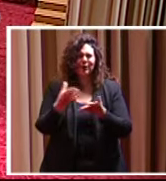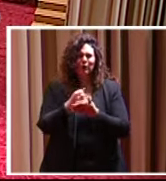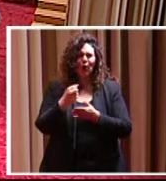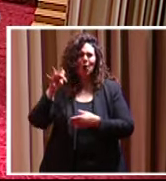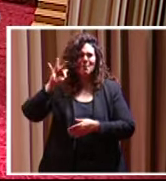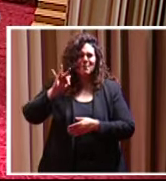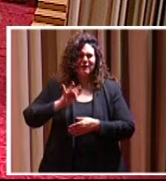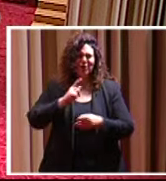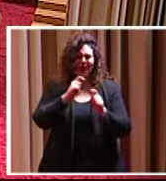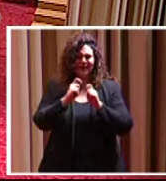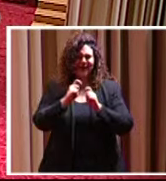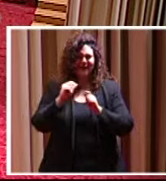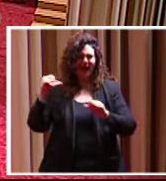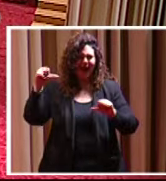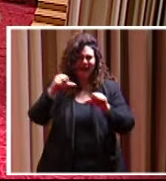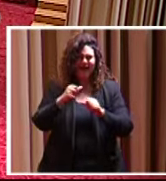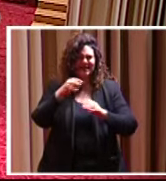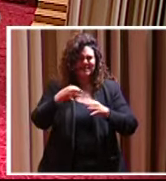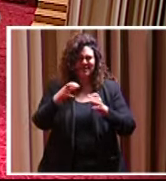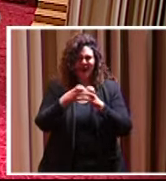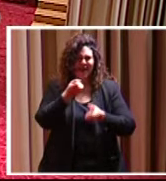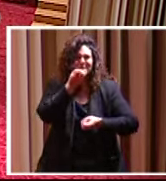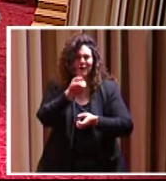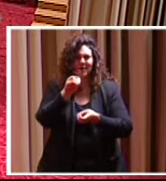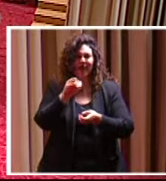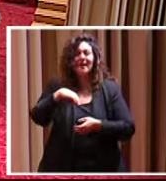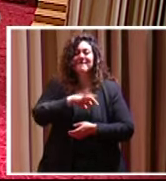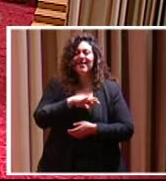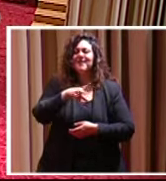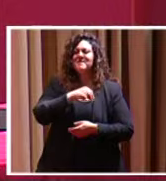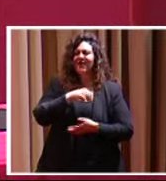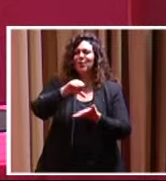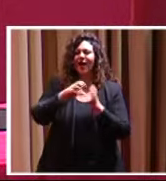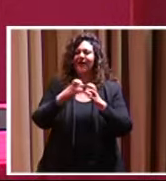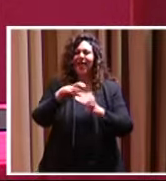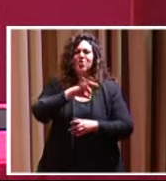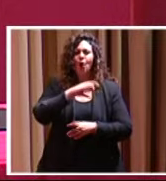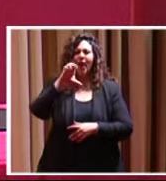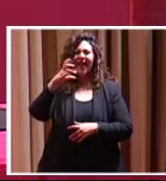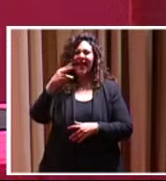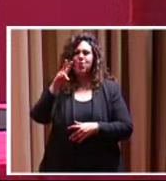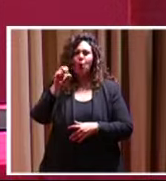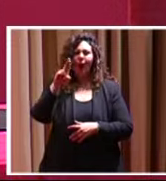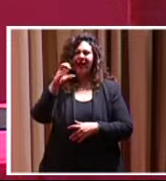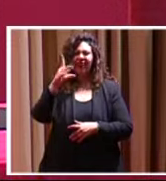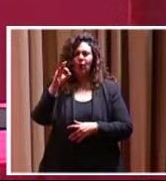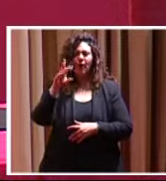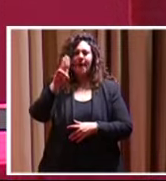carrera periodística. Medalla de oro al mérito por la ciudad de Granada a don Eduardo Peralta de Ana.